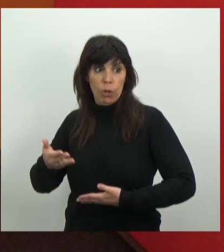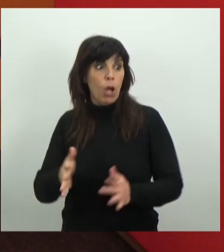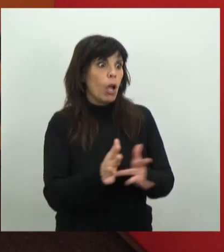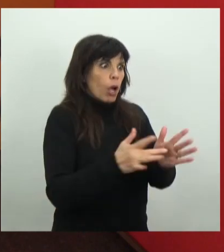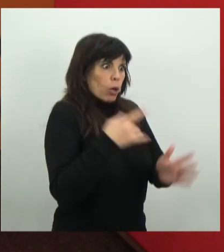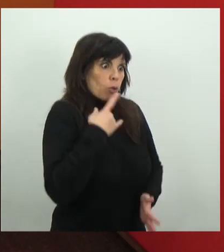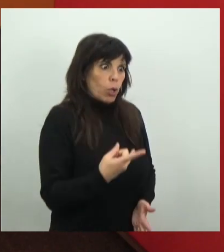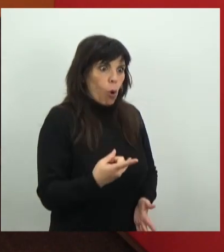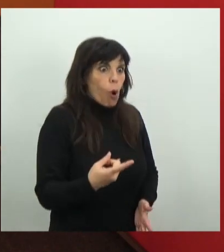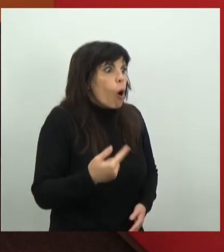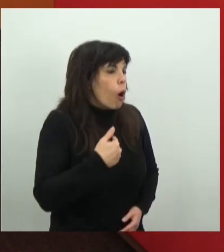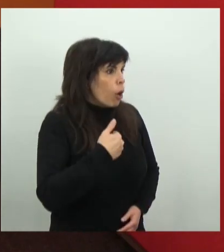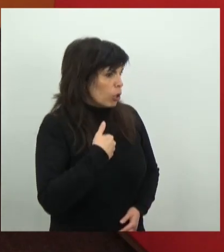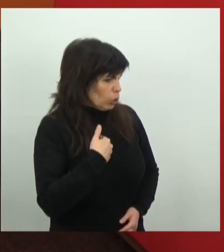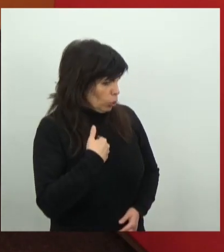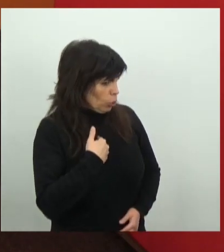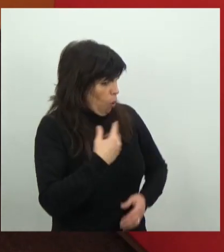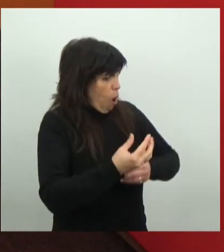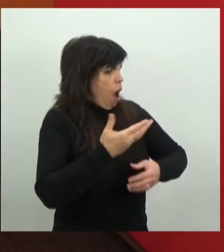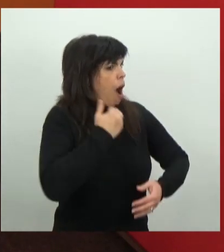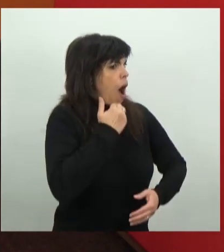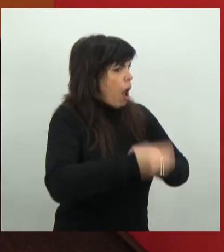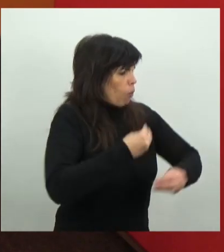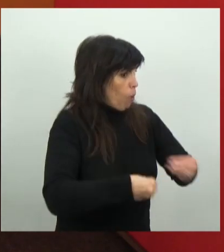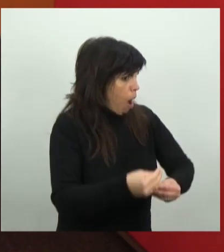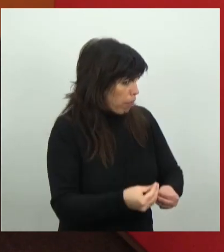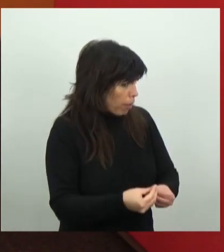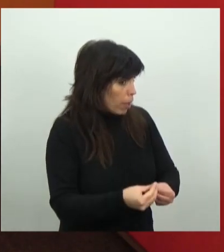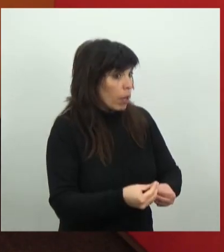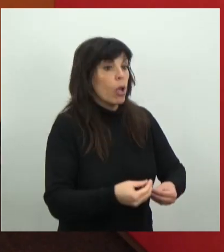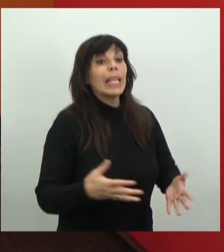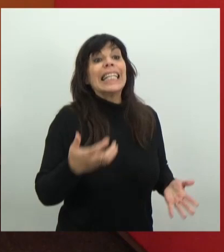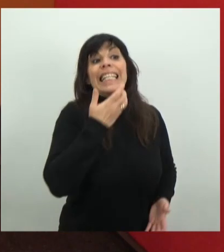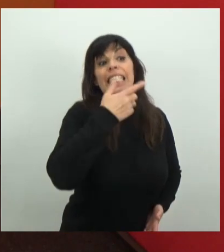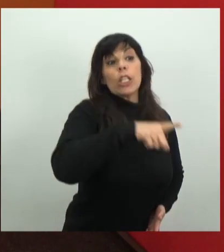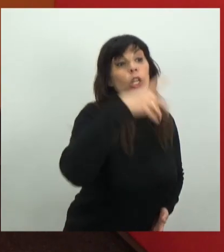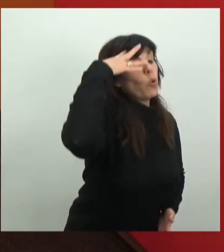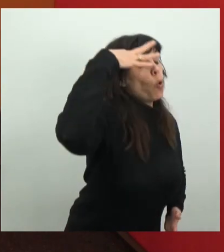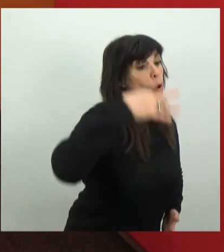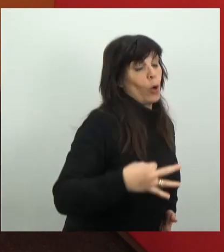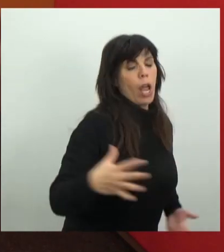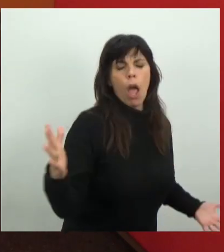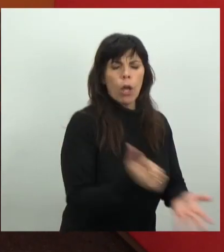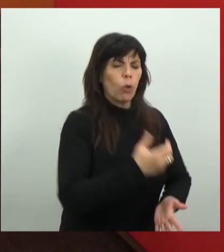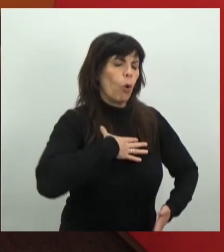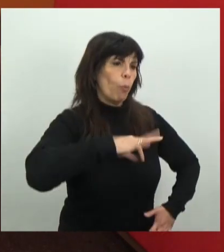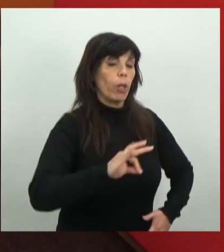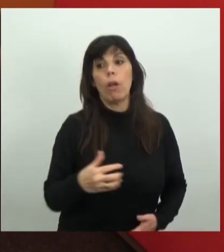algo, al que cree todo es posible. Y el Padre dice, yo creo, ayuda mi